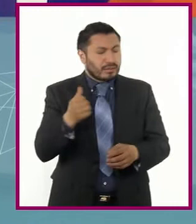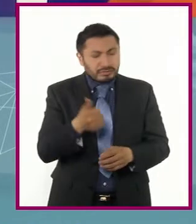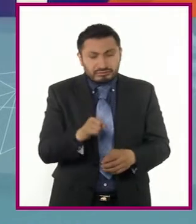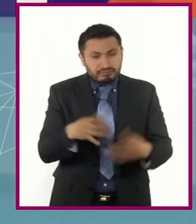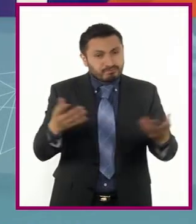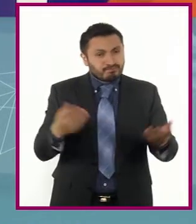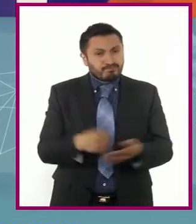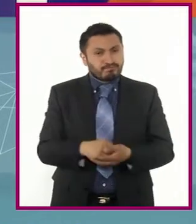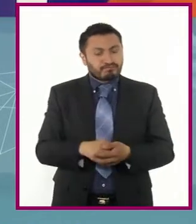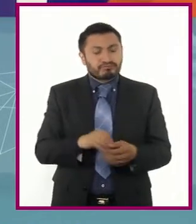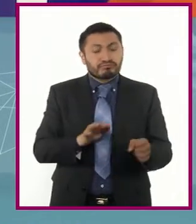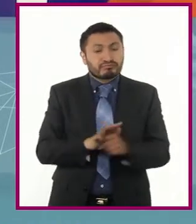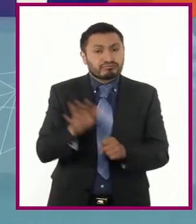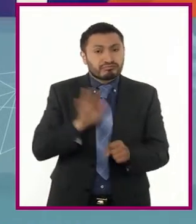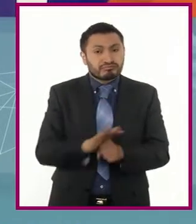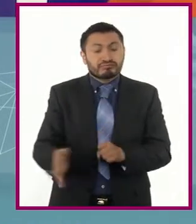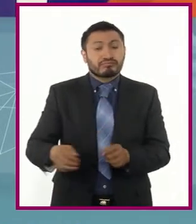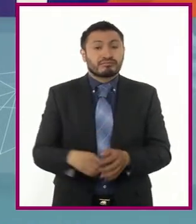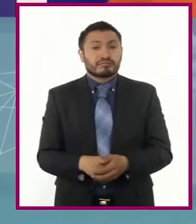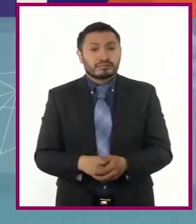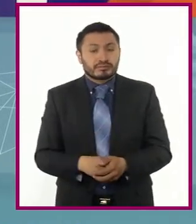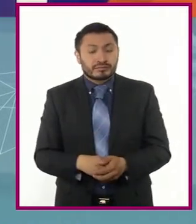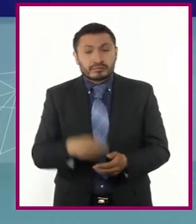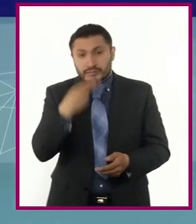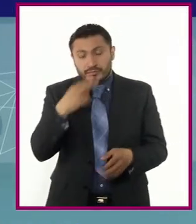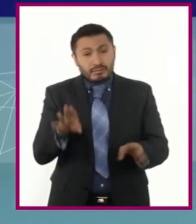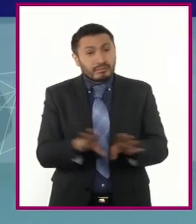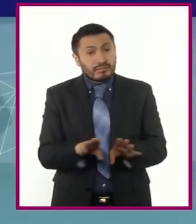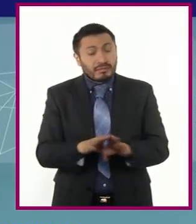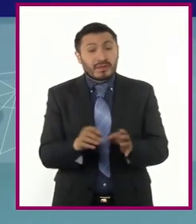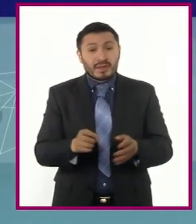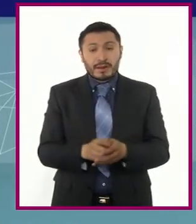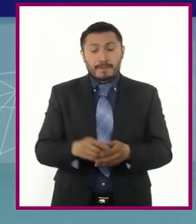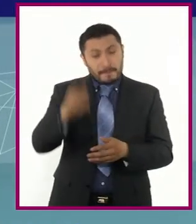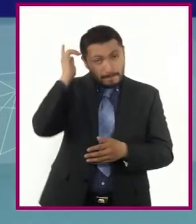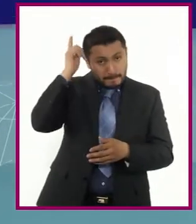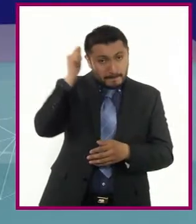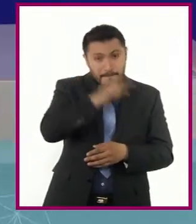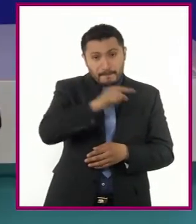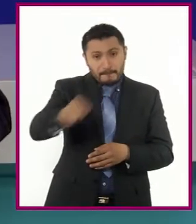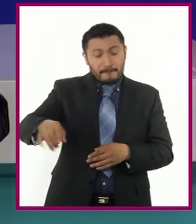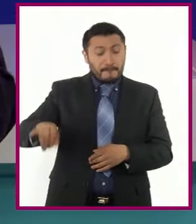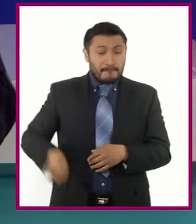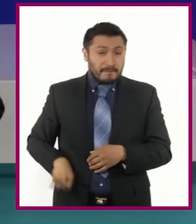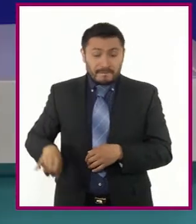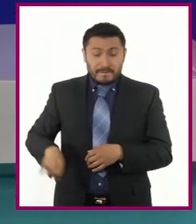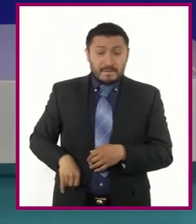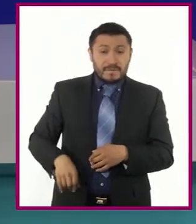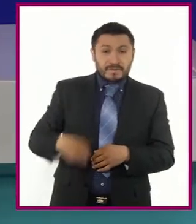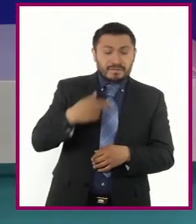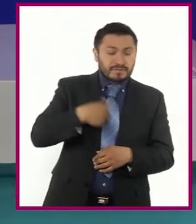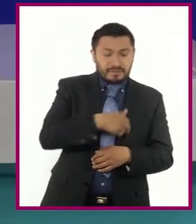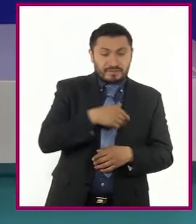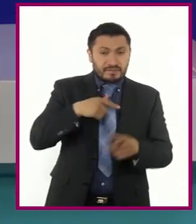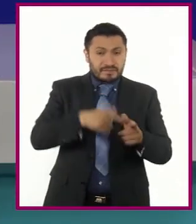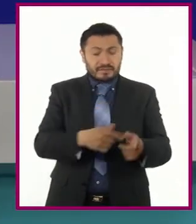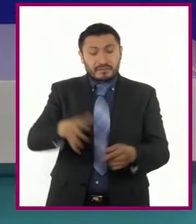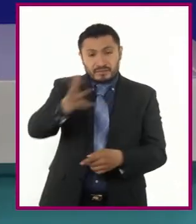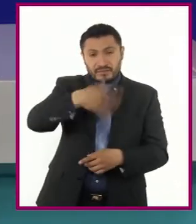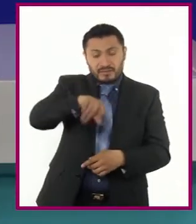propiedades? ¿Cuáles son? ¿Cómo las usan? Esperamos que haya sido de su interés. Nosotras buscaremos esos